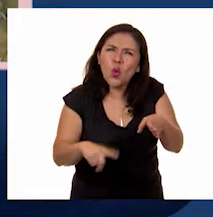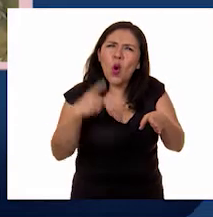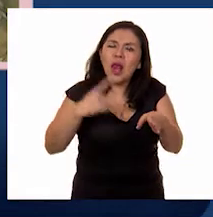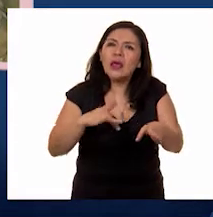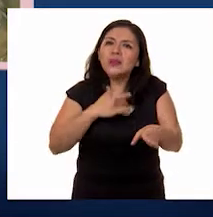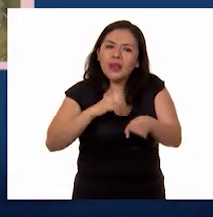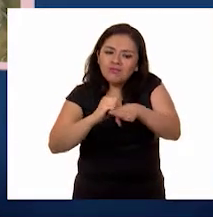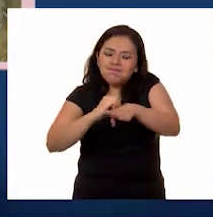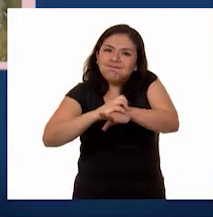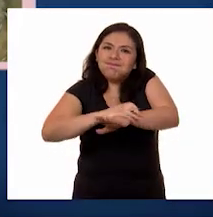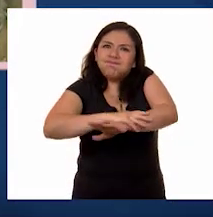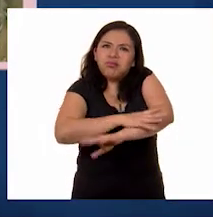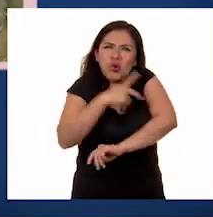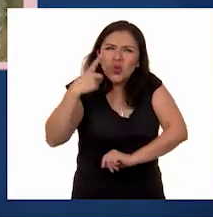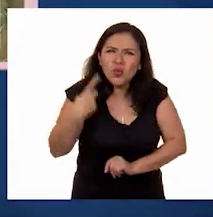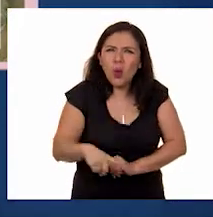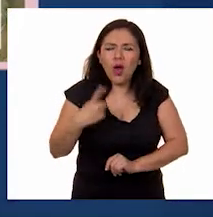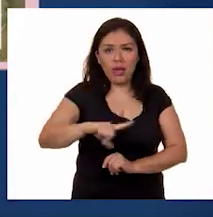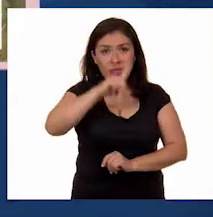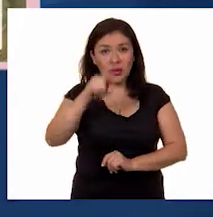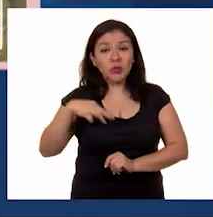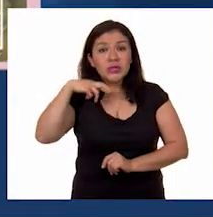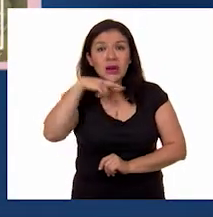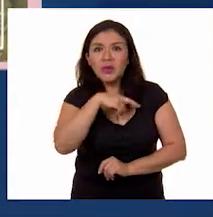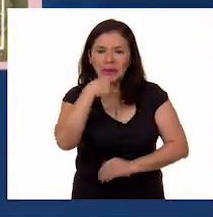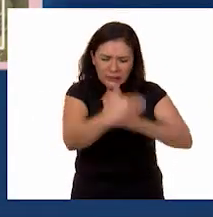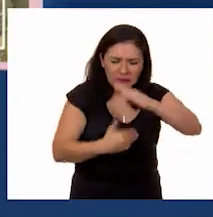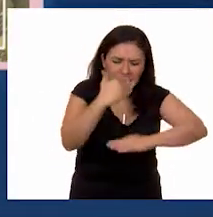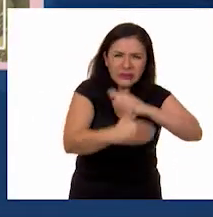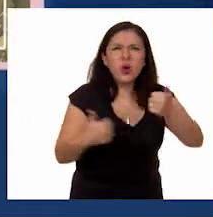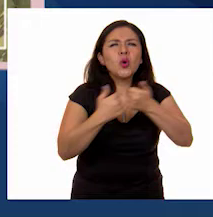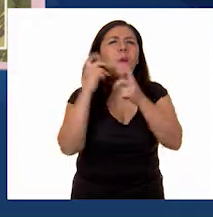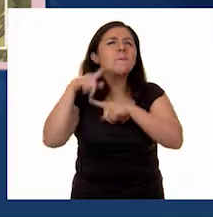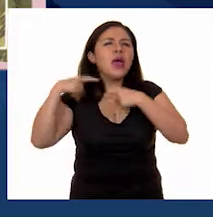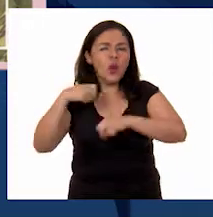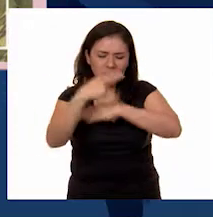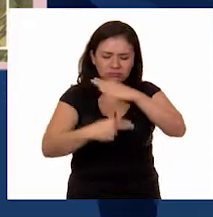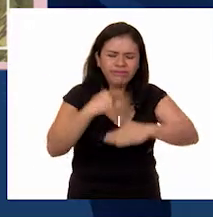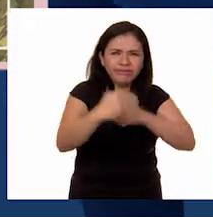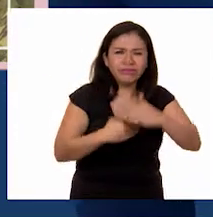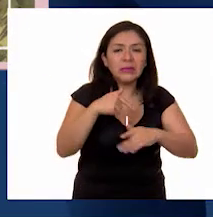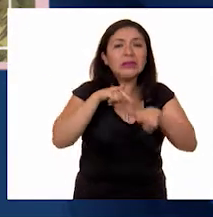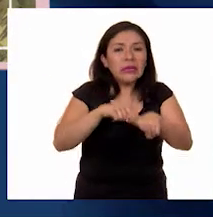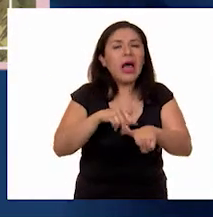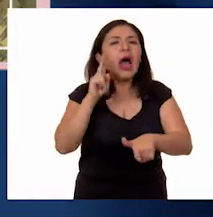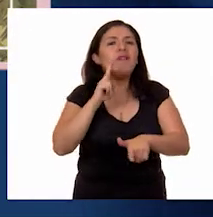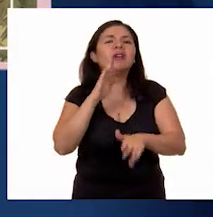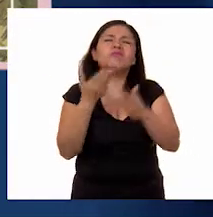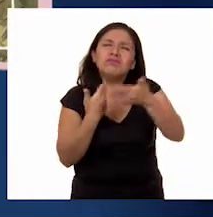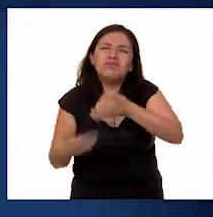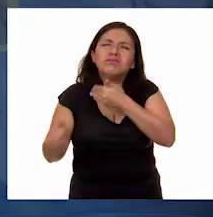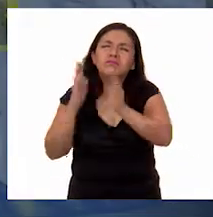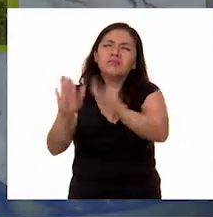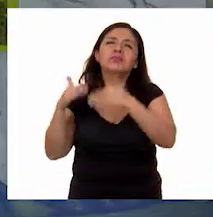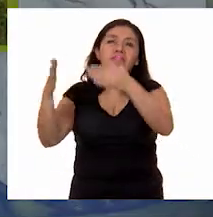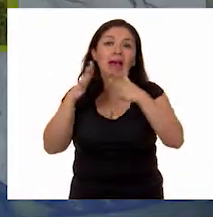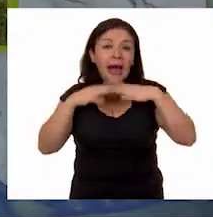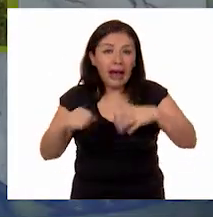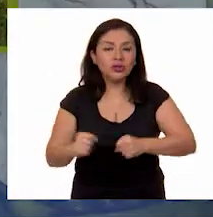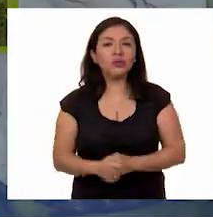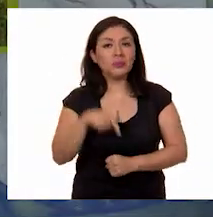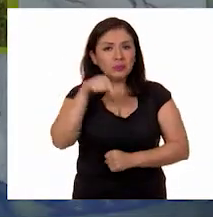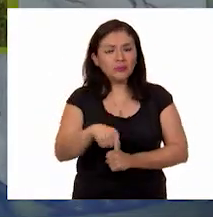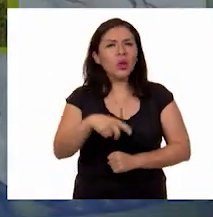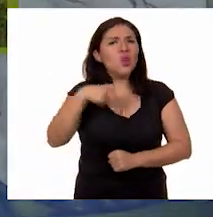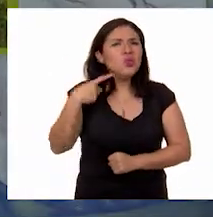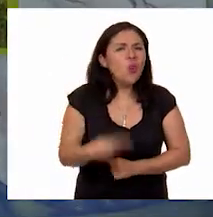pie. Apresuradamente se ligó el tobillo con su pañuelo y siguió por la picada hacia su rancho. El dolor en el